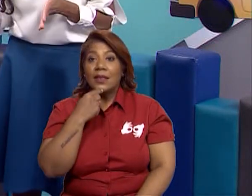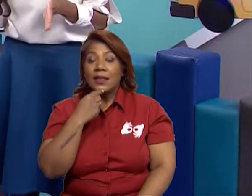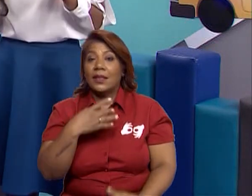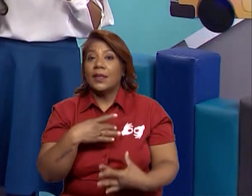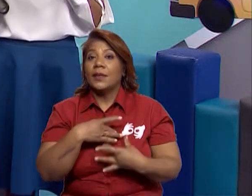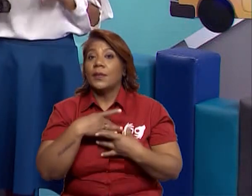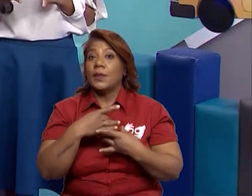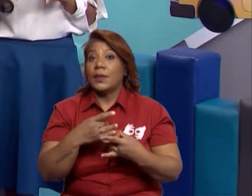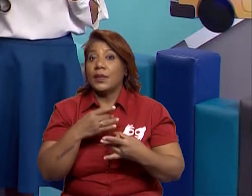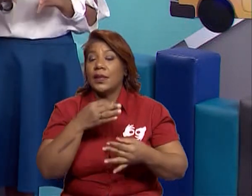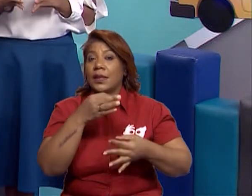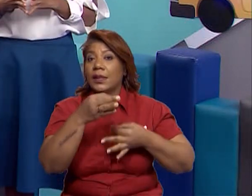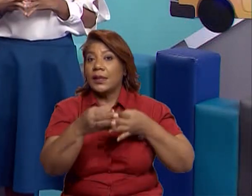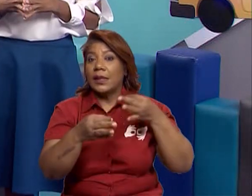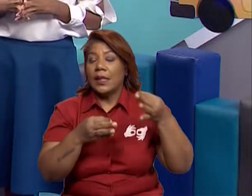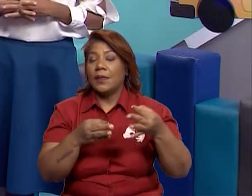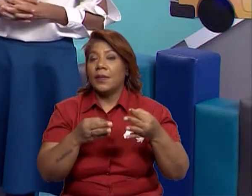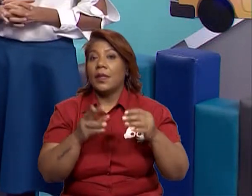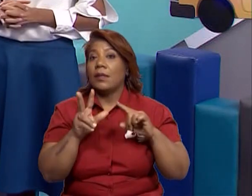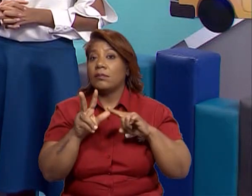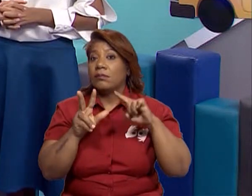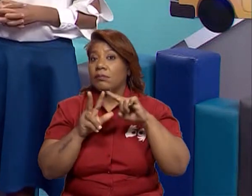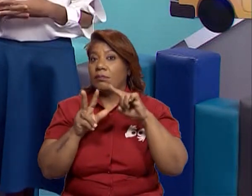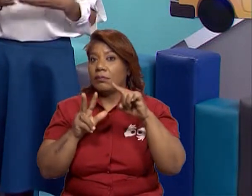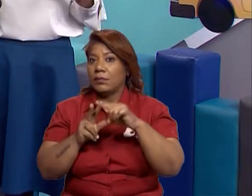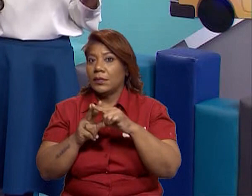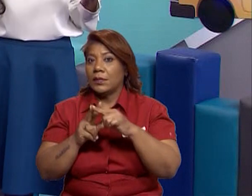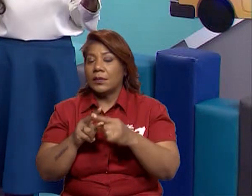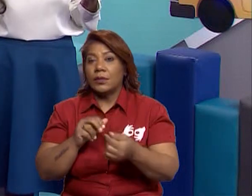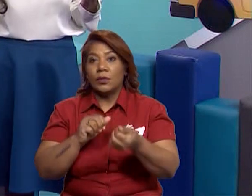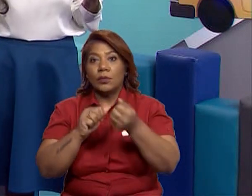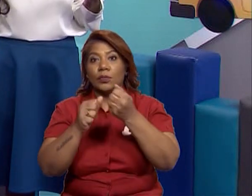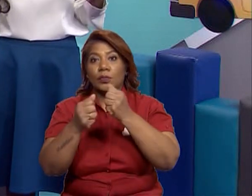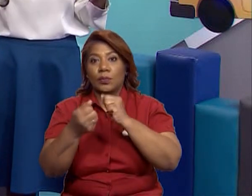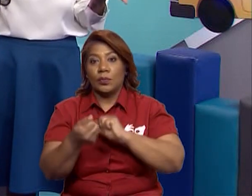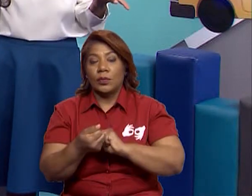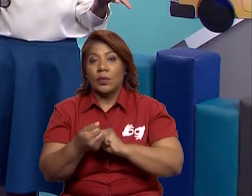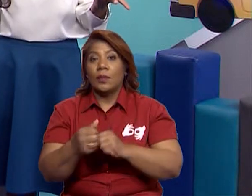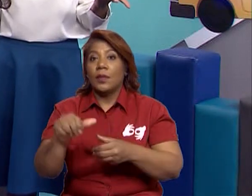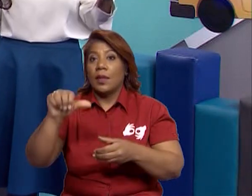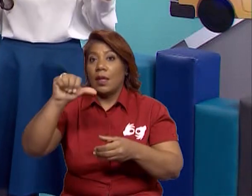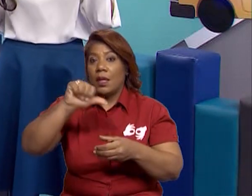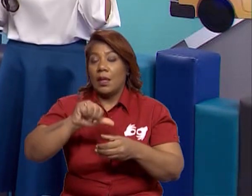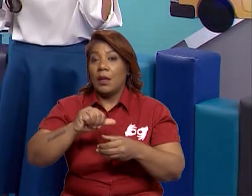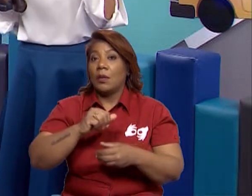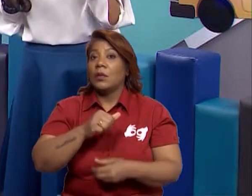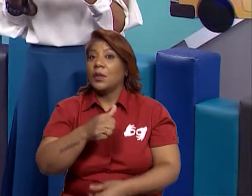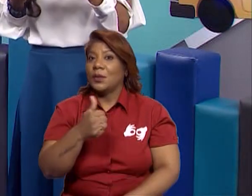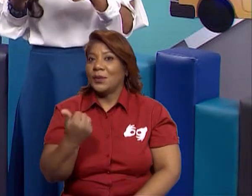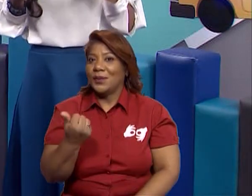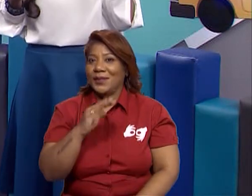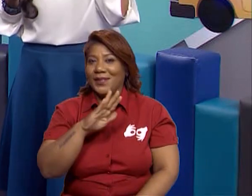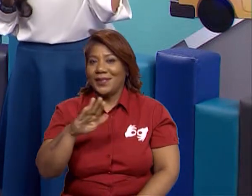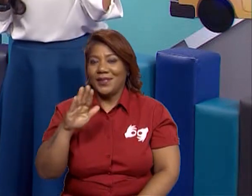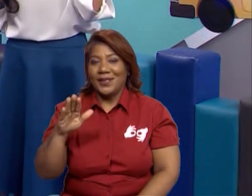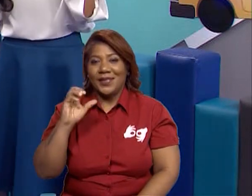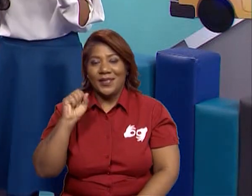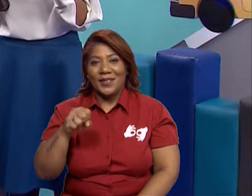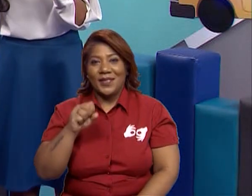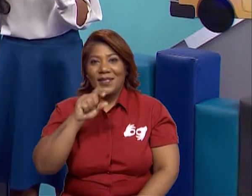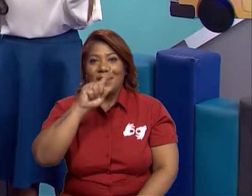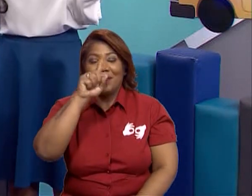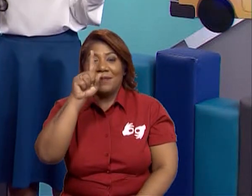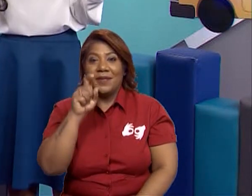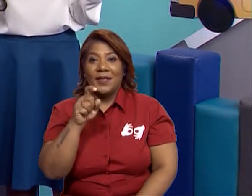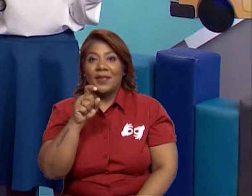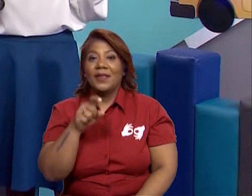explicación de cómo cambian el estado del agua. Y entonces también invitamos a otros niños a que también nos pregunten y manden sus